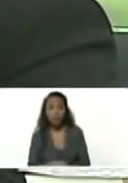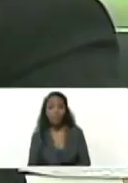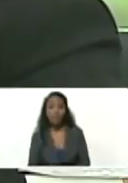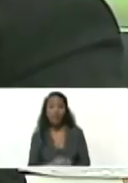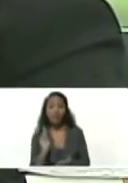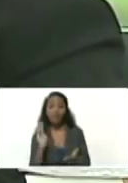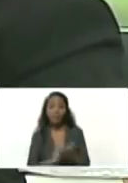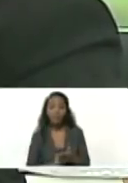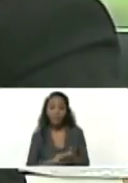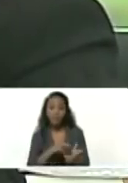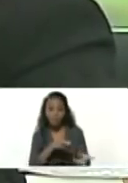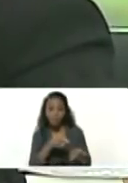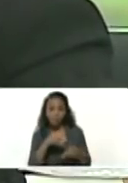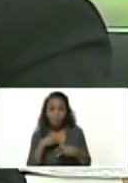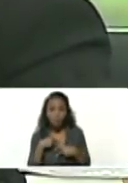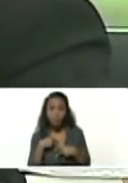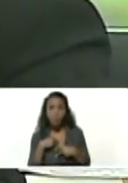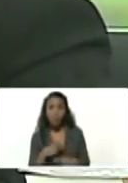en consideración